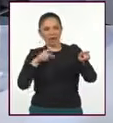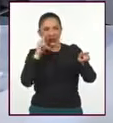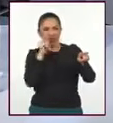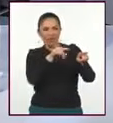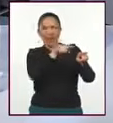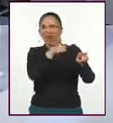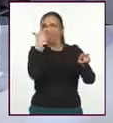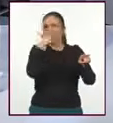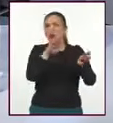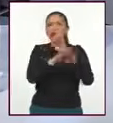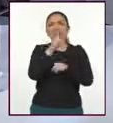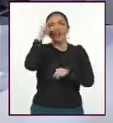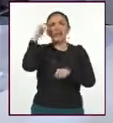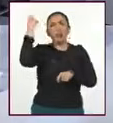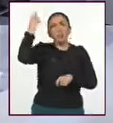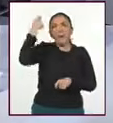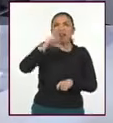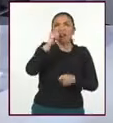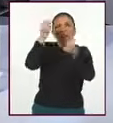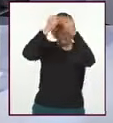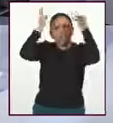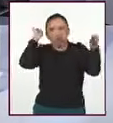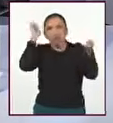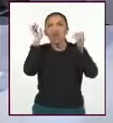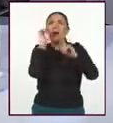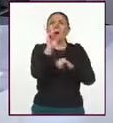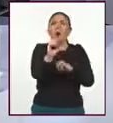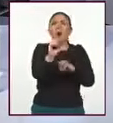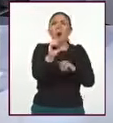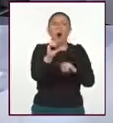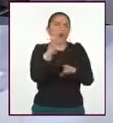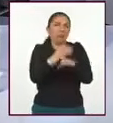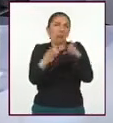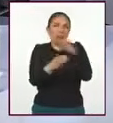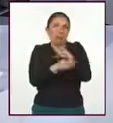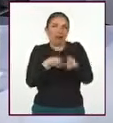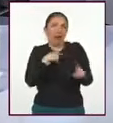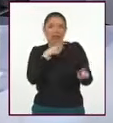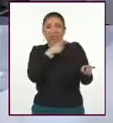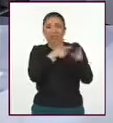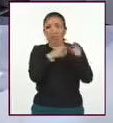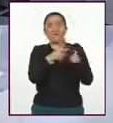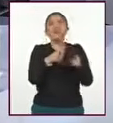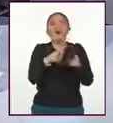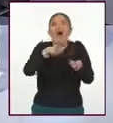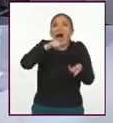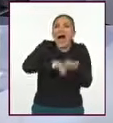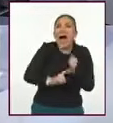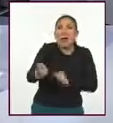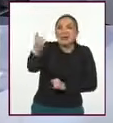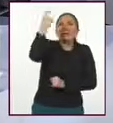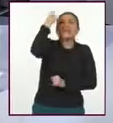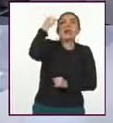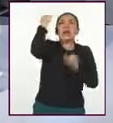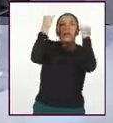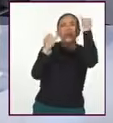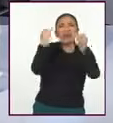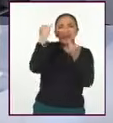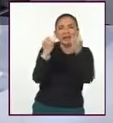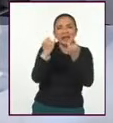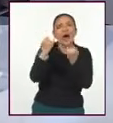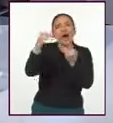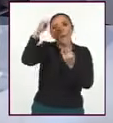se despeinó o porque tiene tal gusto, sino que pues tiene que ver con creencias ya muy arraigadas. Y sí, se da como en